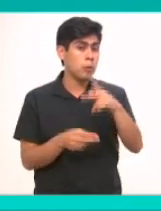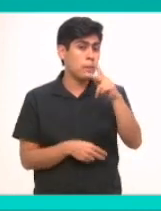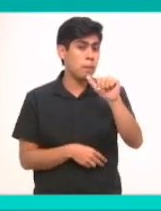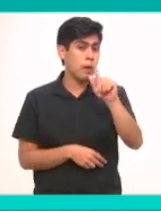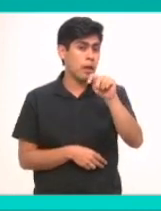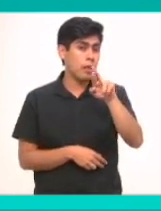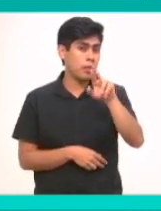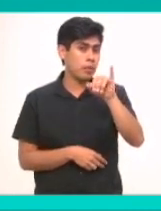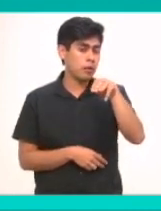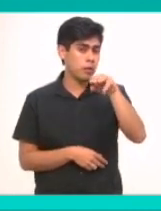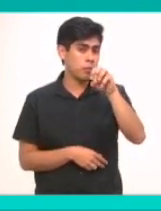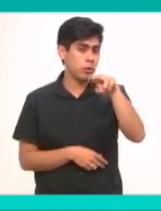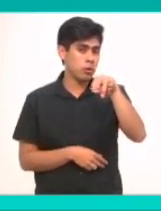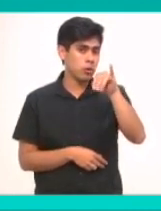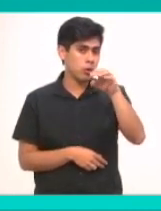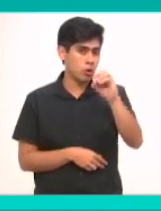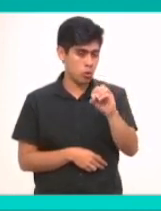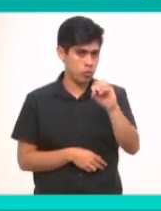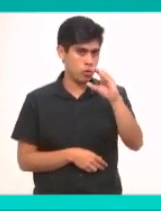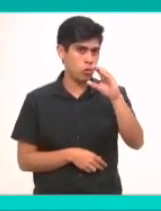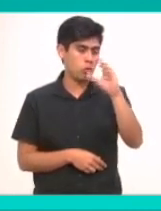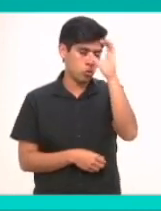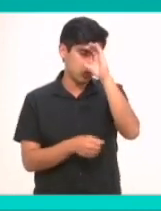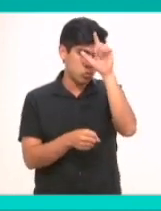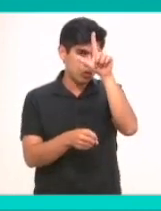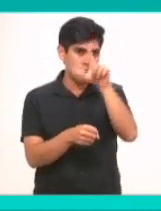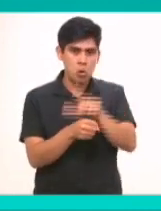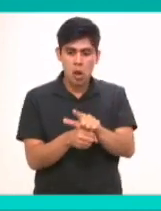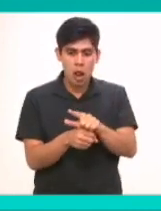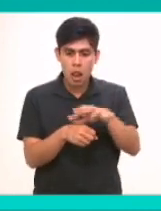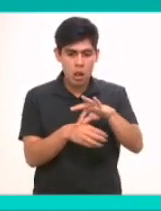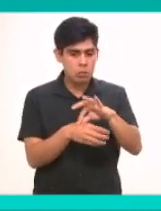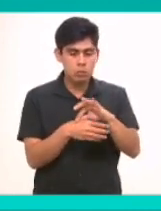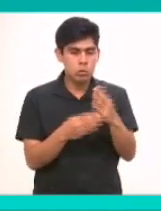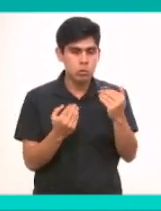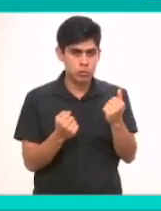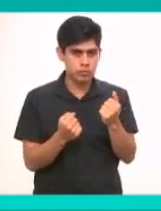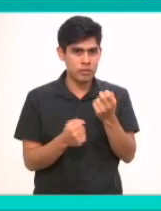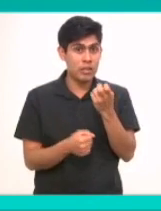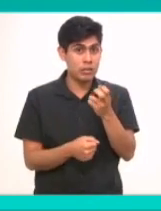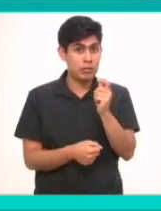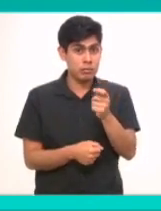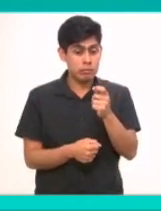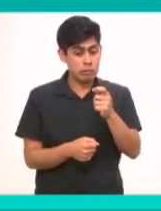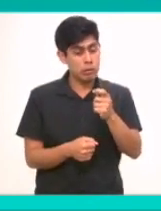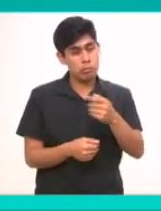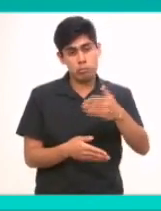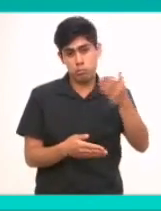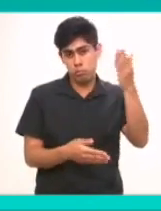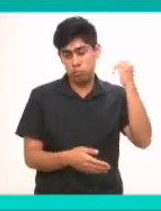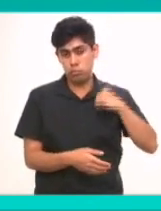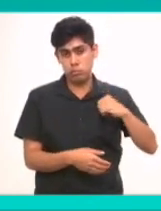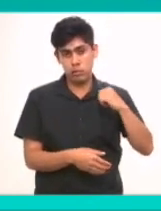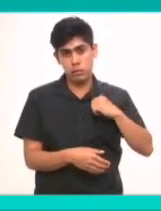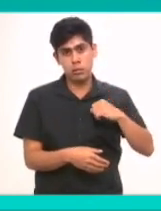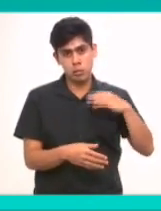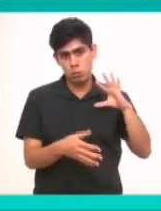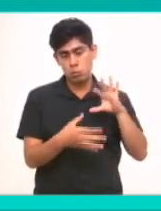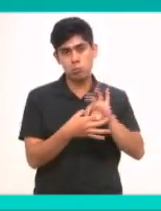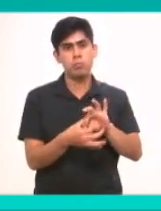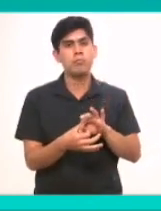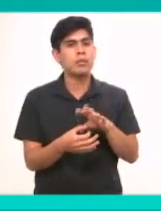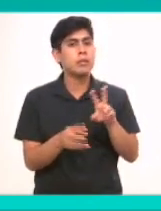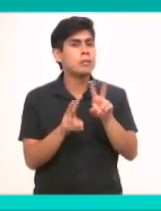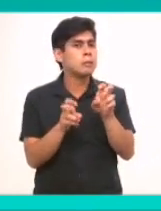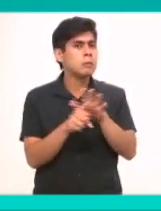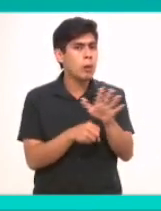cultural intangible y que es parte de nuestras raíces esto es me estoy refiriendo por supuesto a la lucha libre